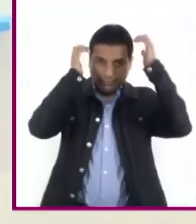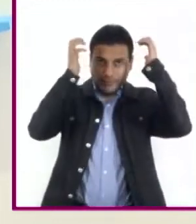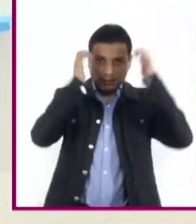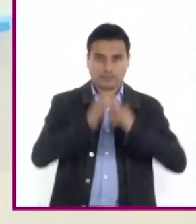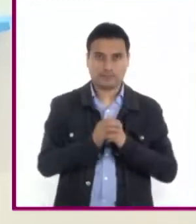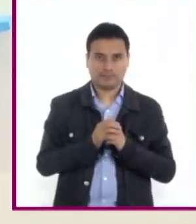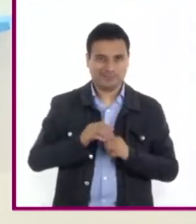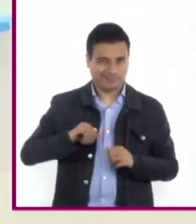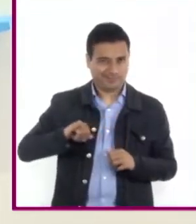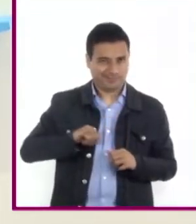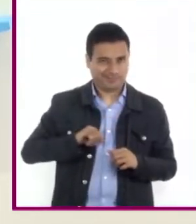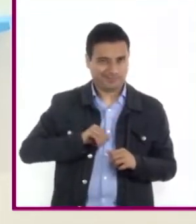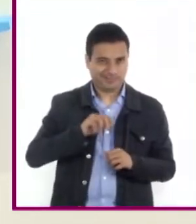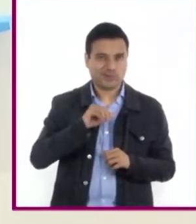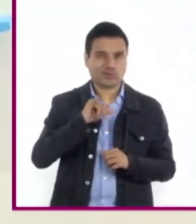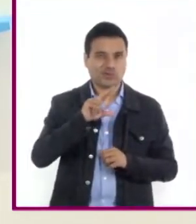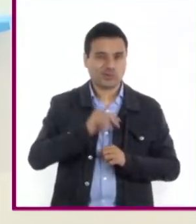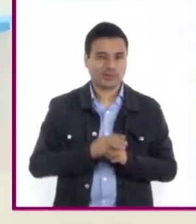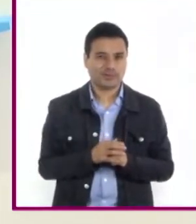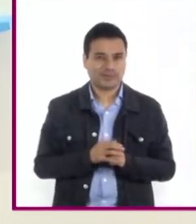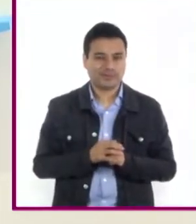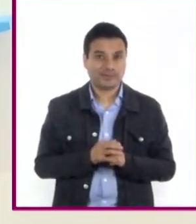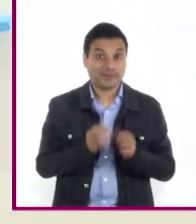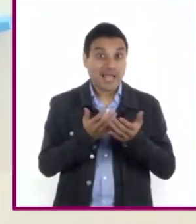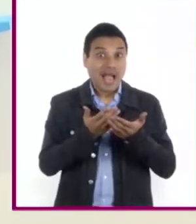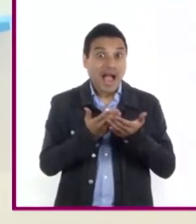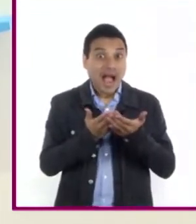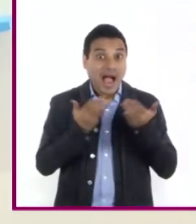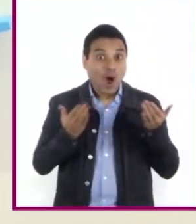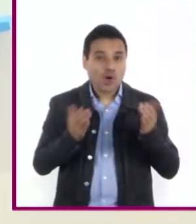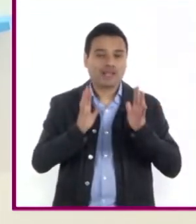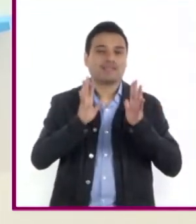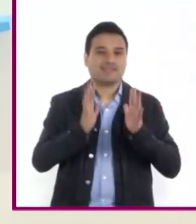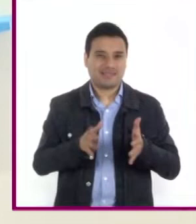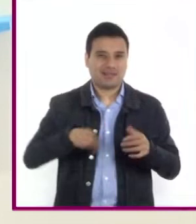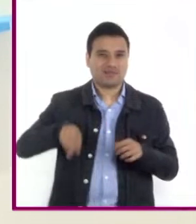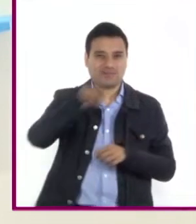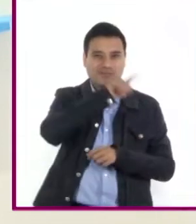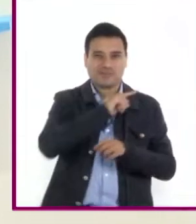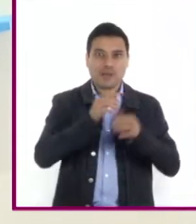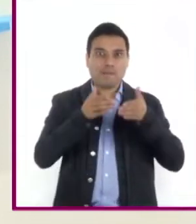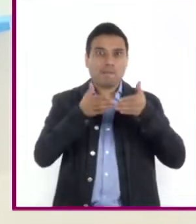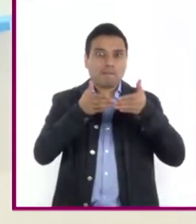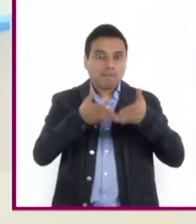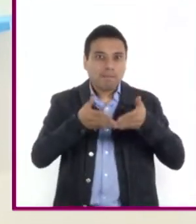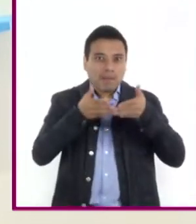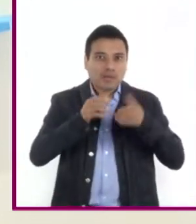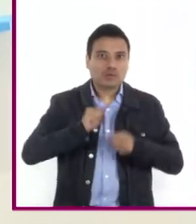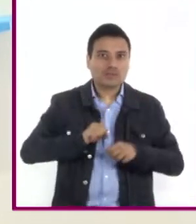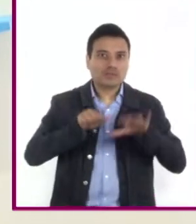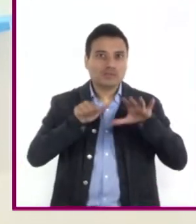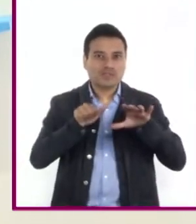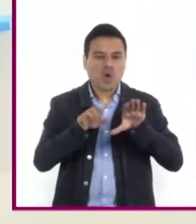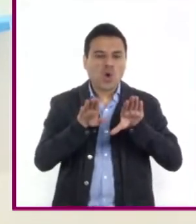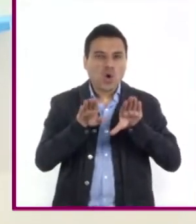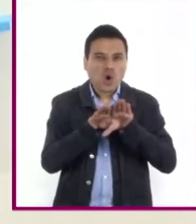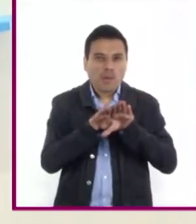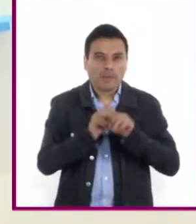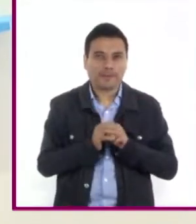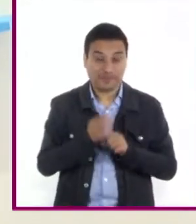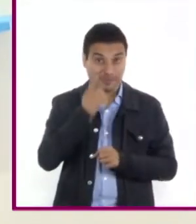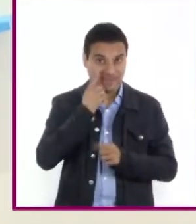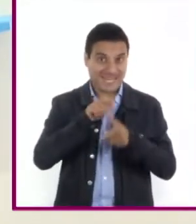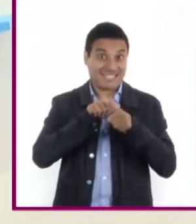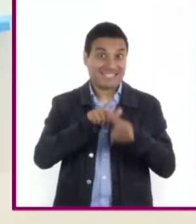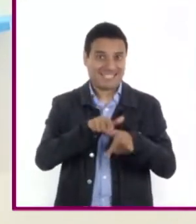¿no? Ahora que sabemos parte de la vida cotidiana en un barco del siglo XVI, continuemos la